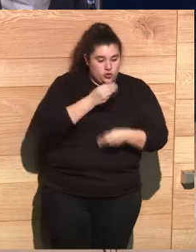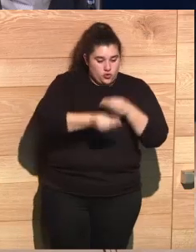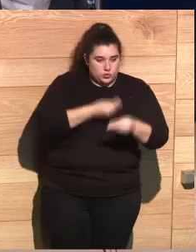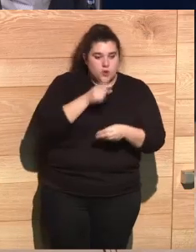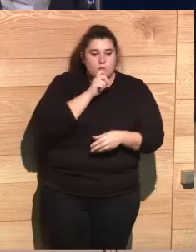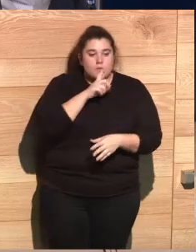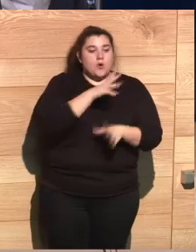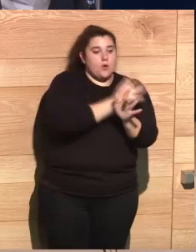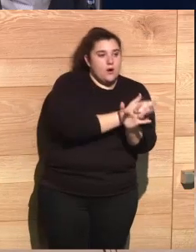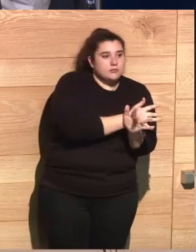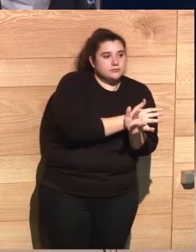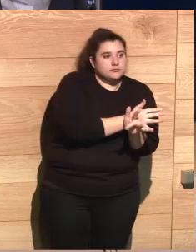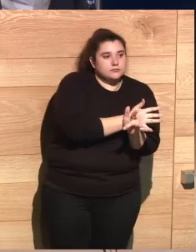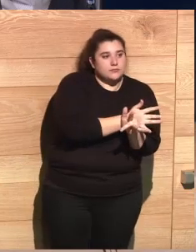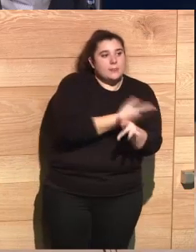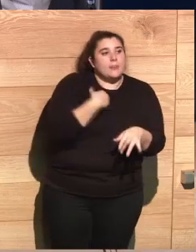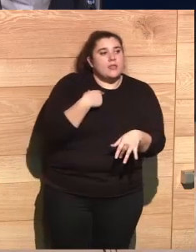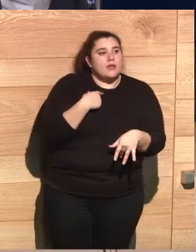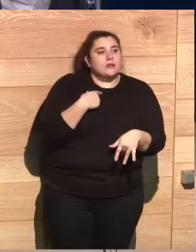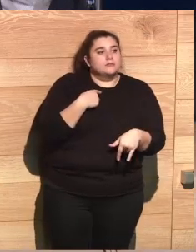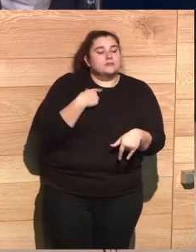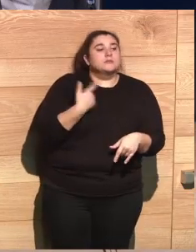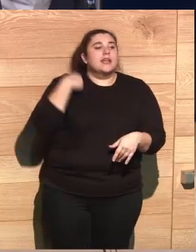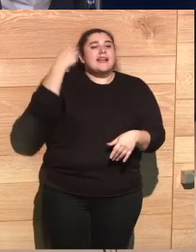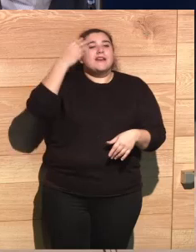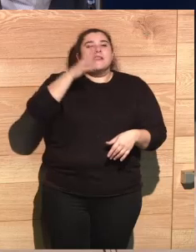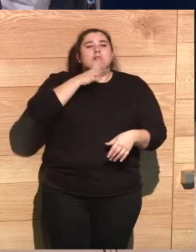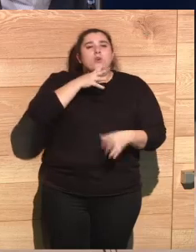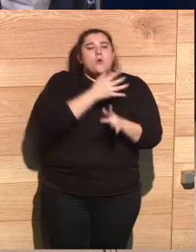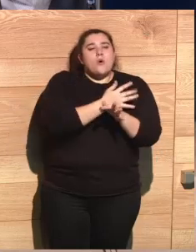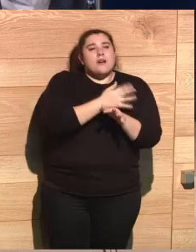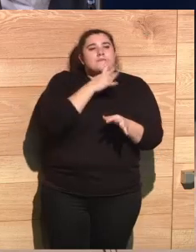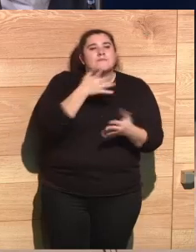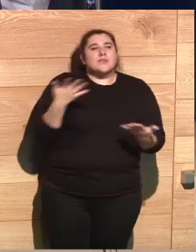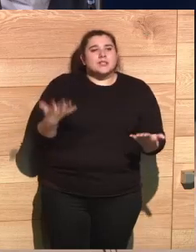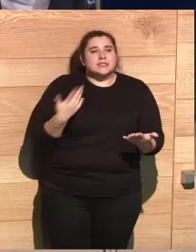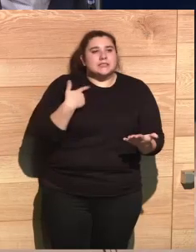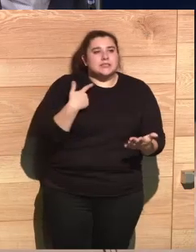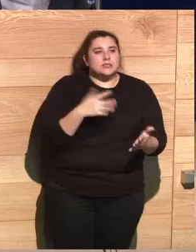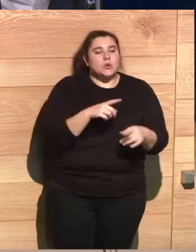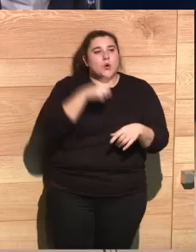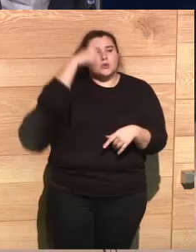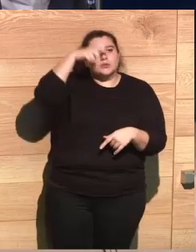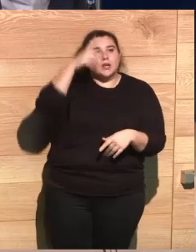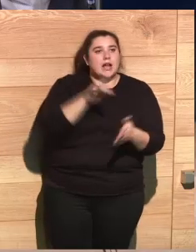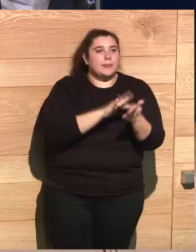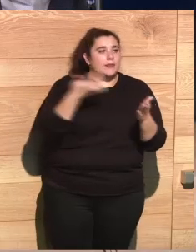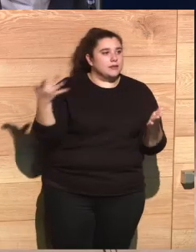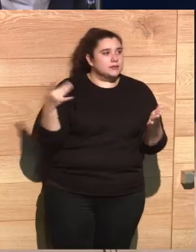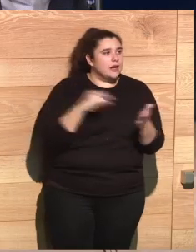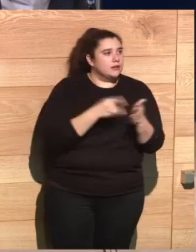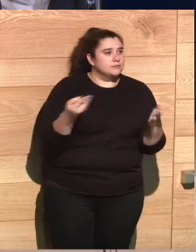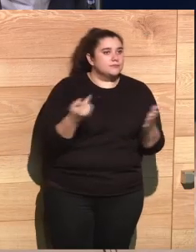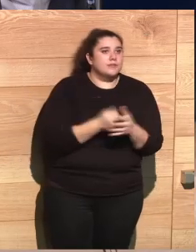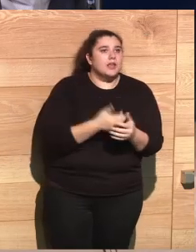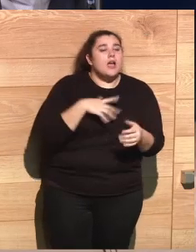entonces sería, desde mi punto de vista, ¿por qué jugamos con todos estos elementos de la cultura digital? Y tiene que ver un poco con lo que